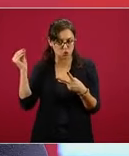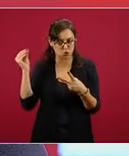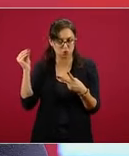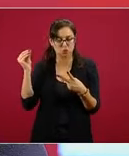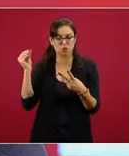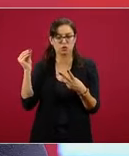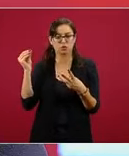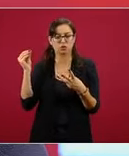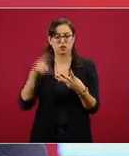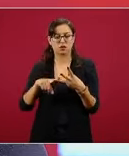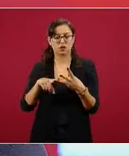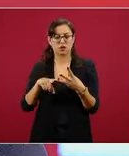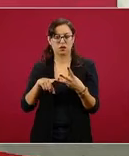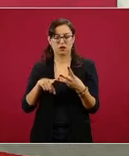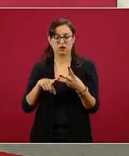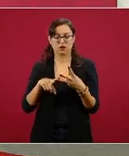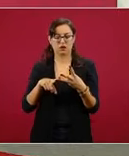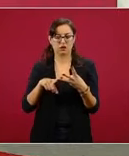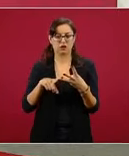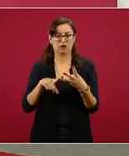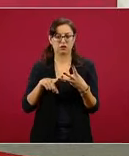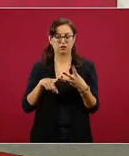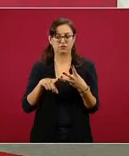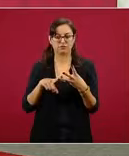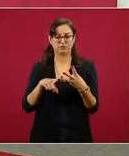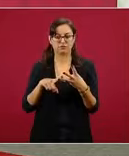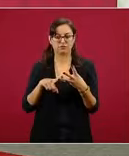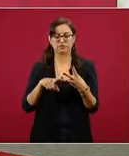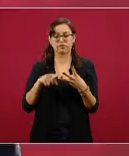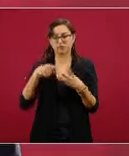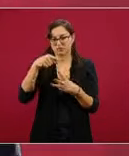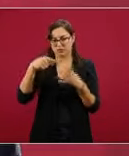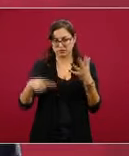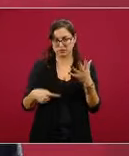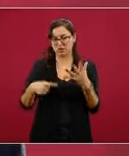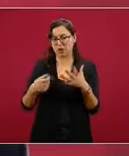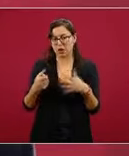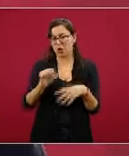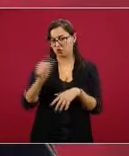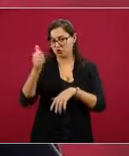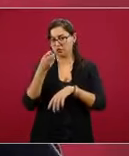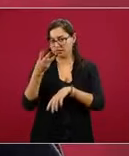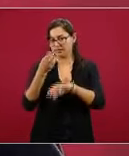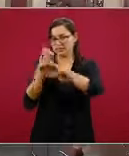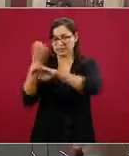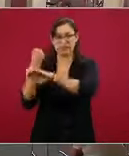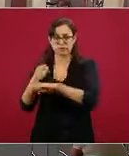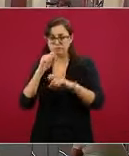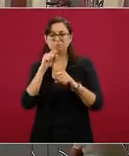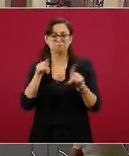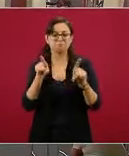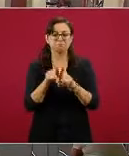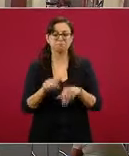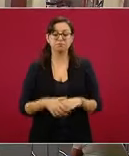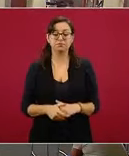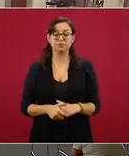ellas, y también hemos tenido 3 estados que han disminuido de este riesgo, ¿no?, como tal.